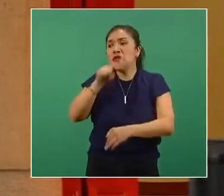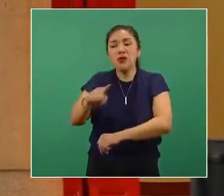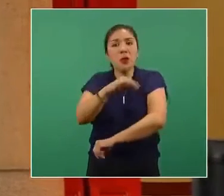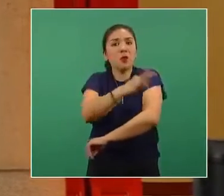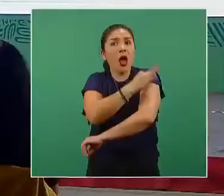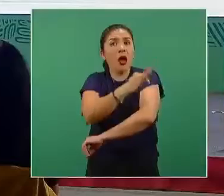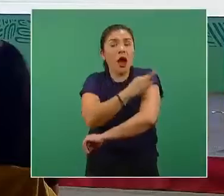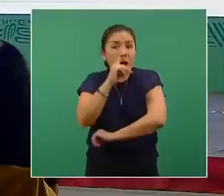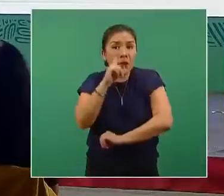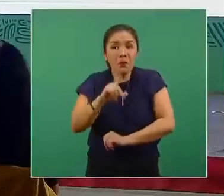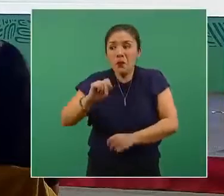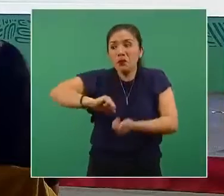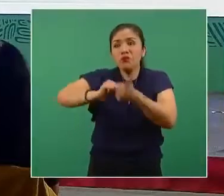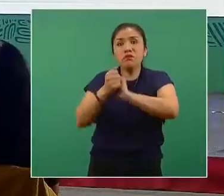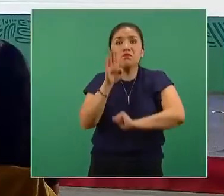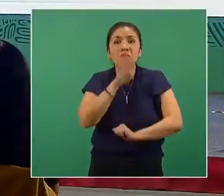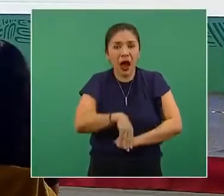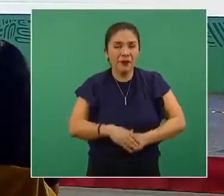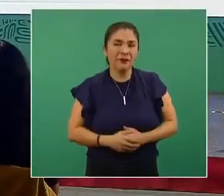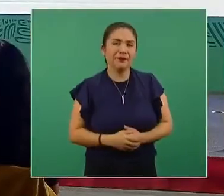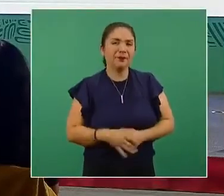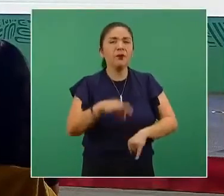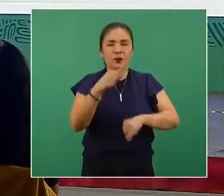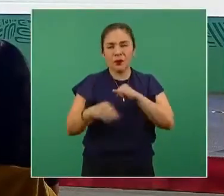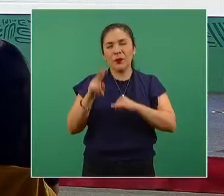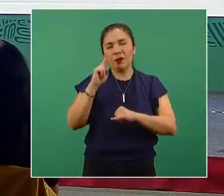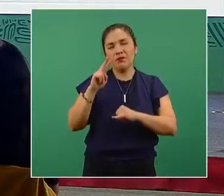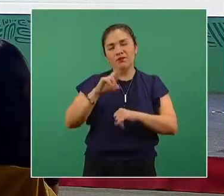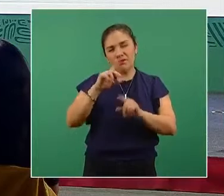a la vacunación. La siguiente y penúltima,